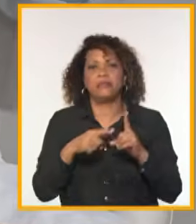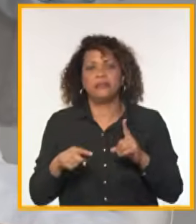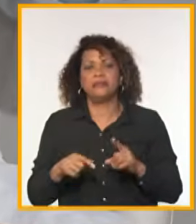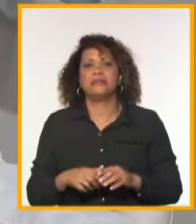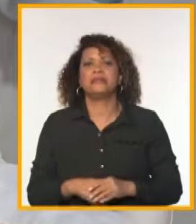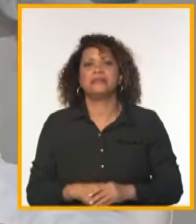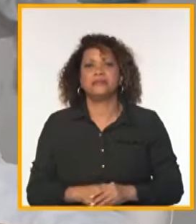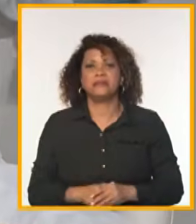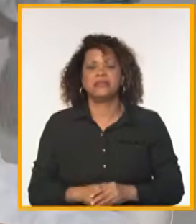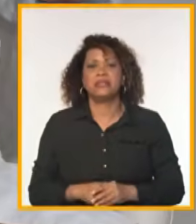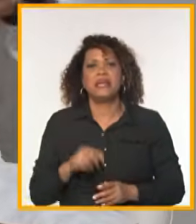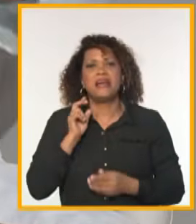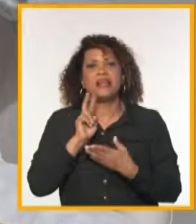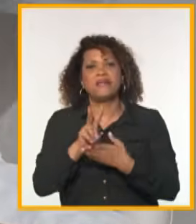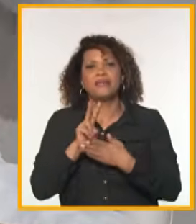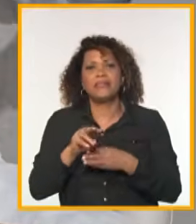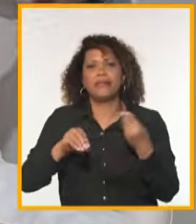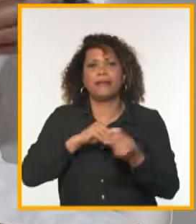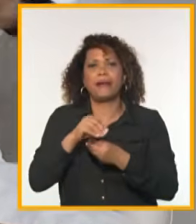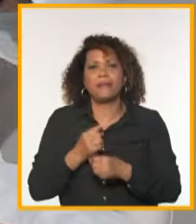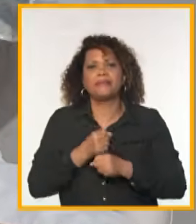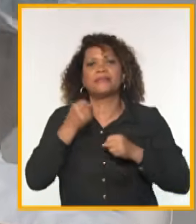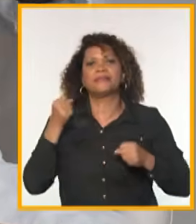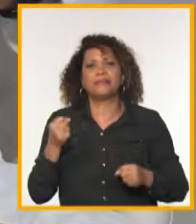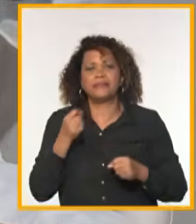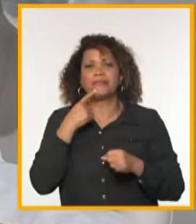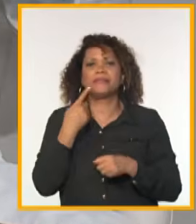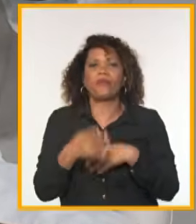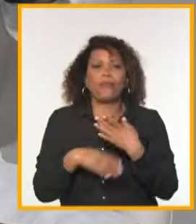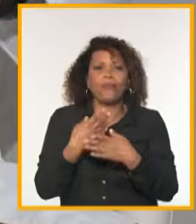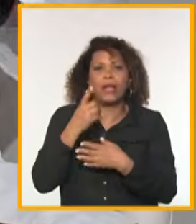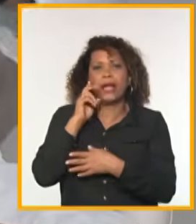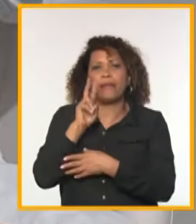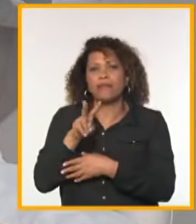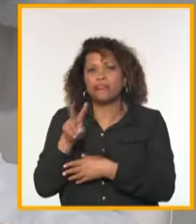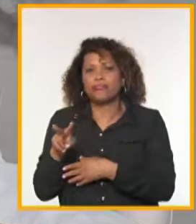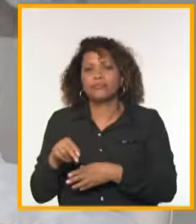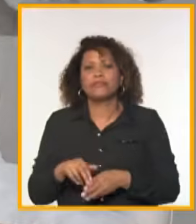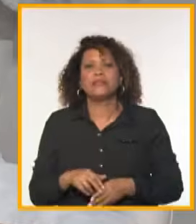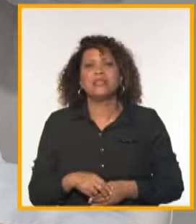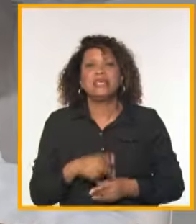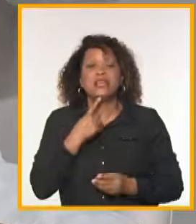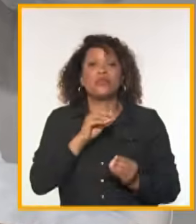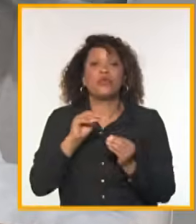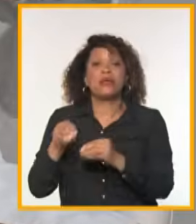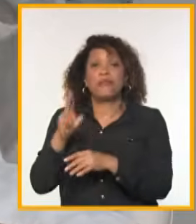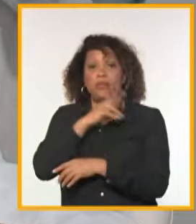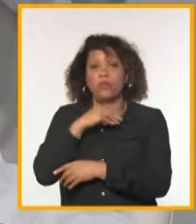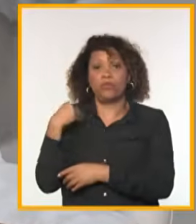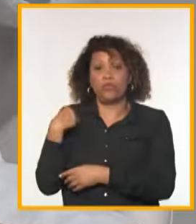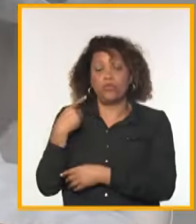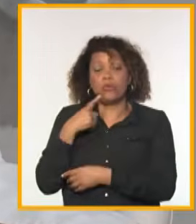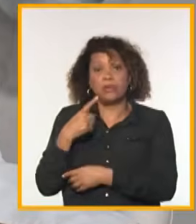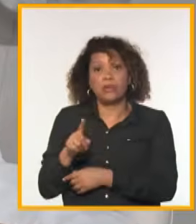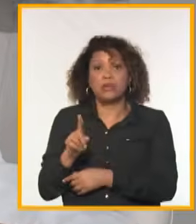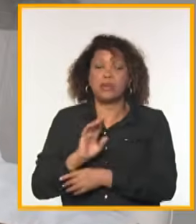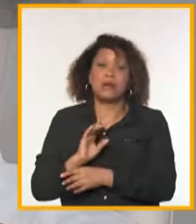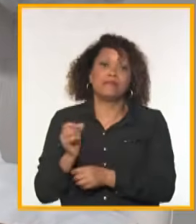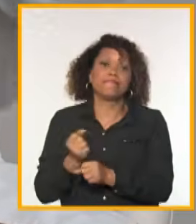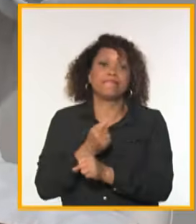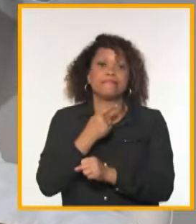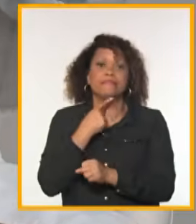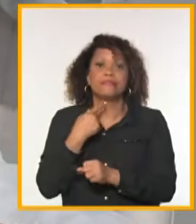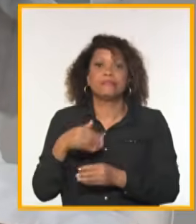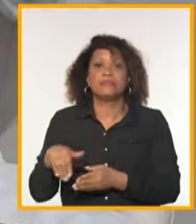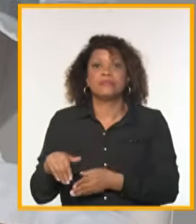de visita, el cambio de guardia, veía los problemas que habían, etcétera. Dejaba ahí al doctor Millán, que desgraciadamente no se pudo